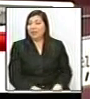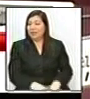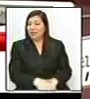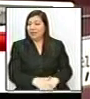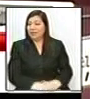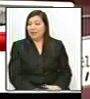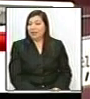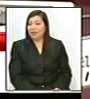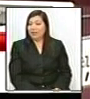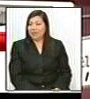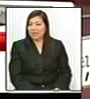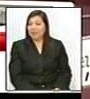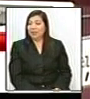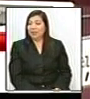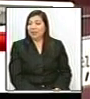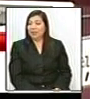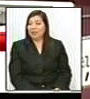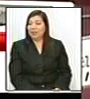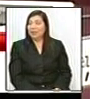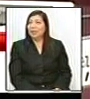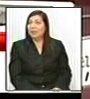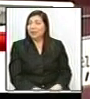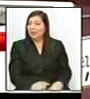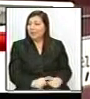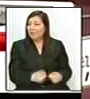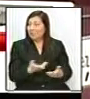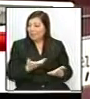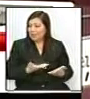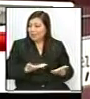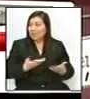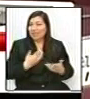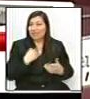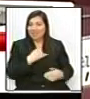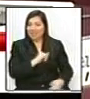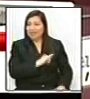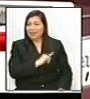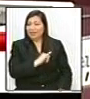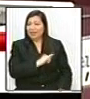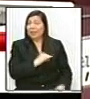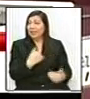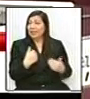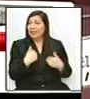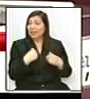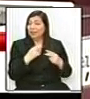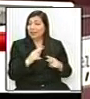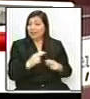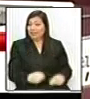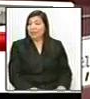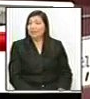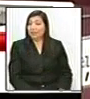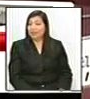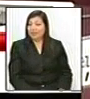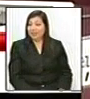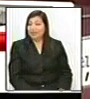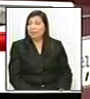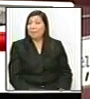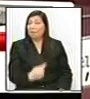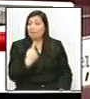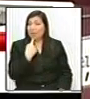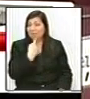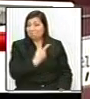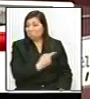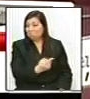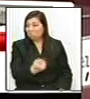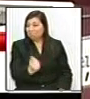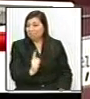maltrato a los alcaldes o funcionarios de las instituciones que tienen que ver con el agua. Entonces, una invocación para que al